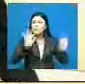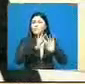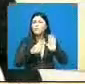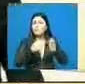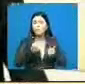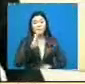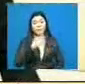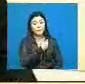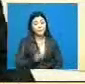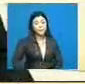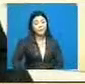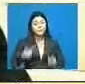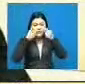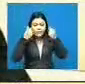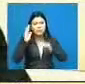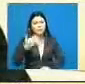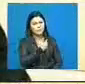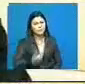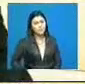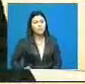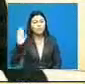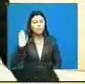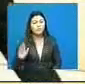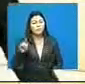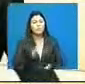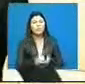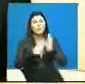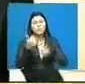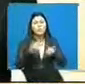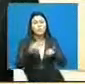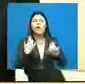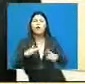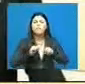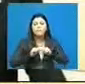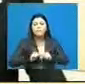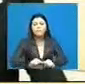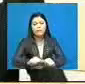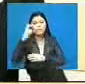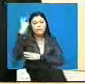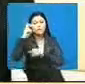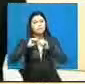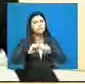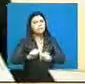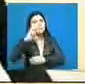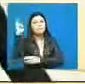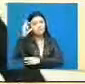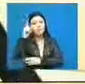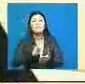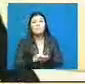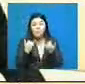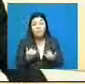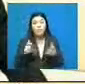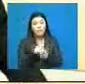del presidente Juan Manuel Santos. Y es la sostenibilidad fiscal. Este